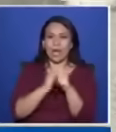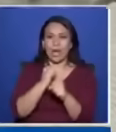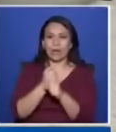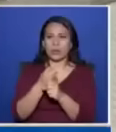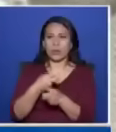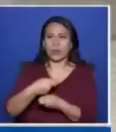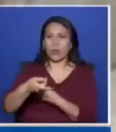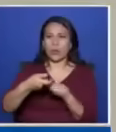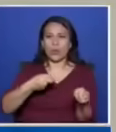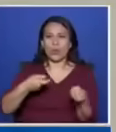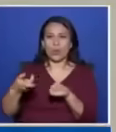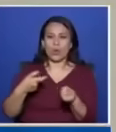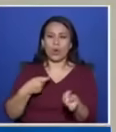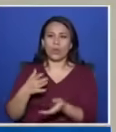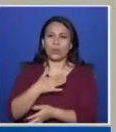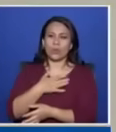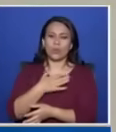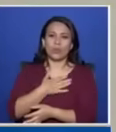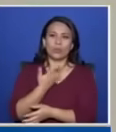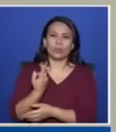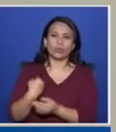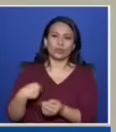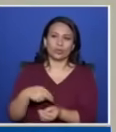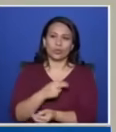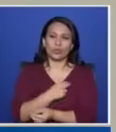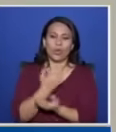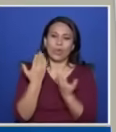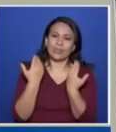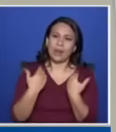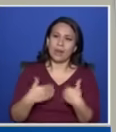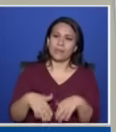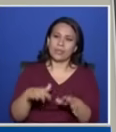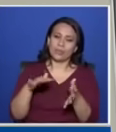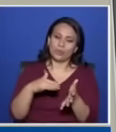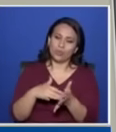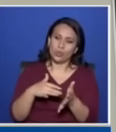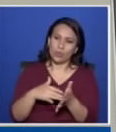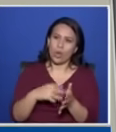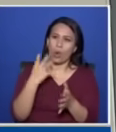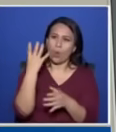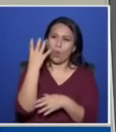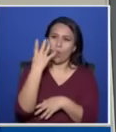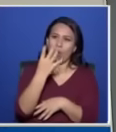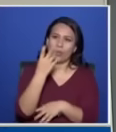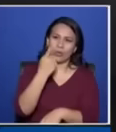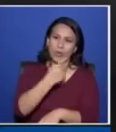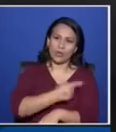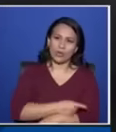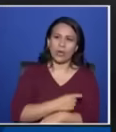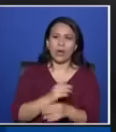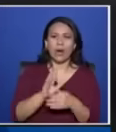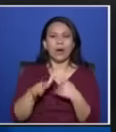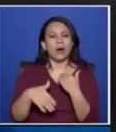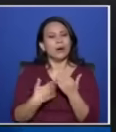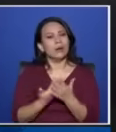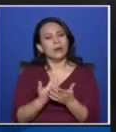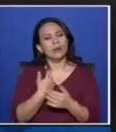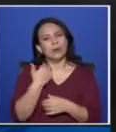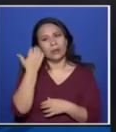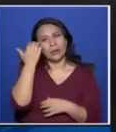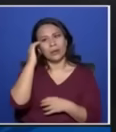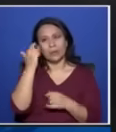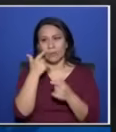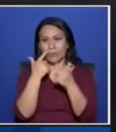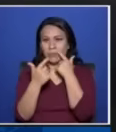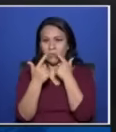¿no? En realidad no nos queda más que terminar el año, ya son 4 días o 5 días, pero sí estamos